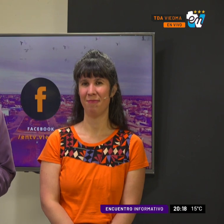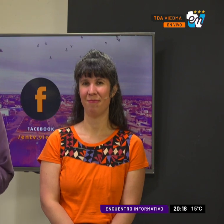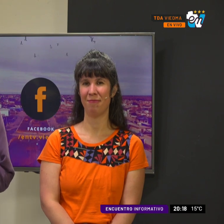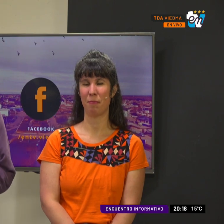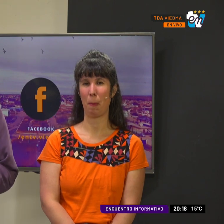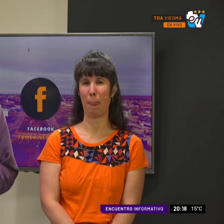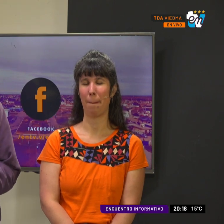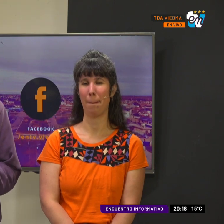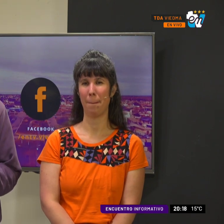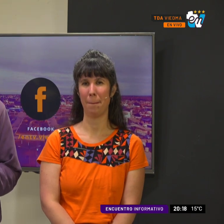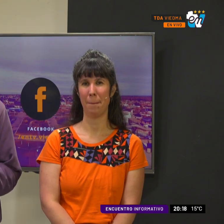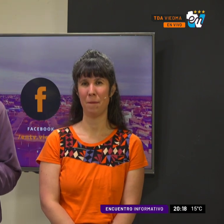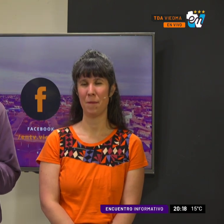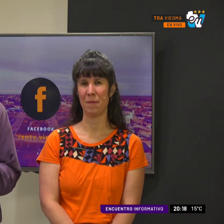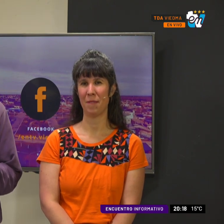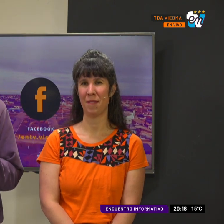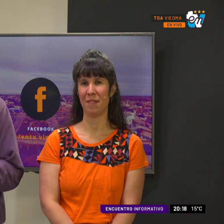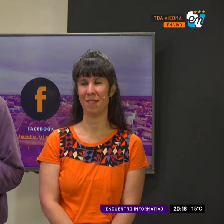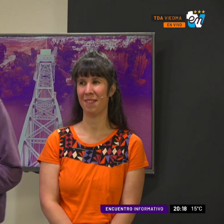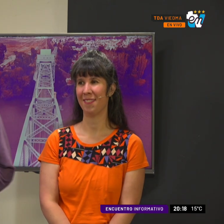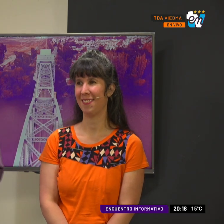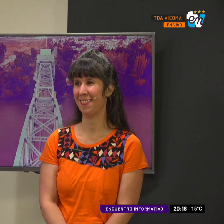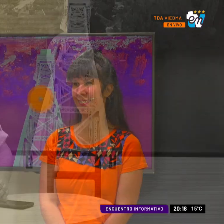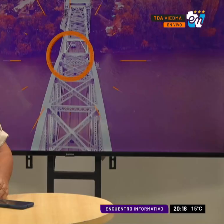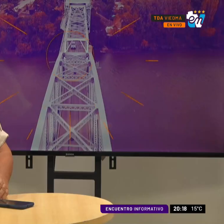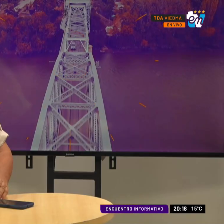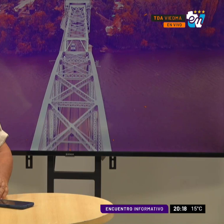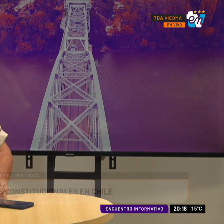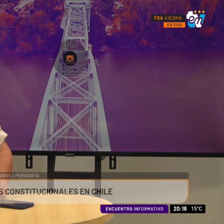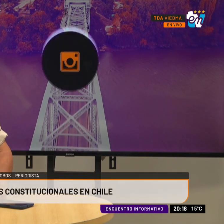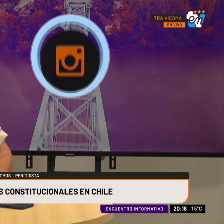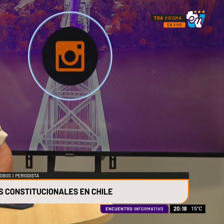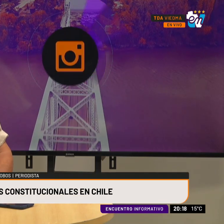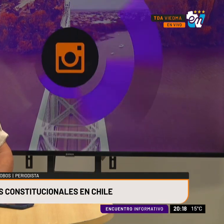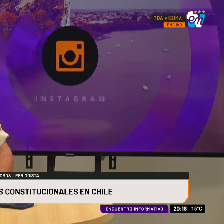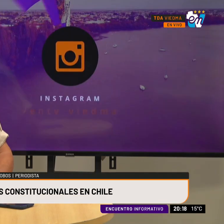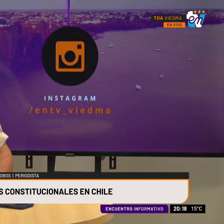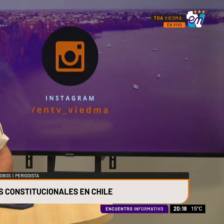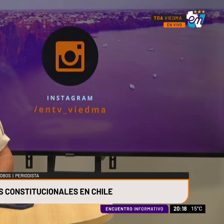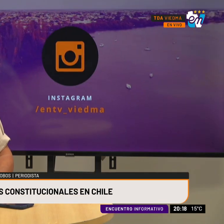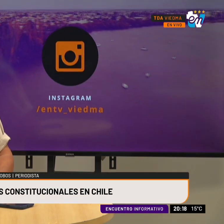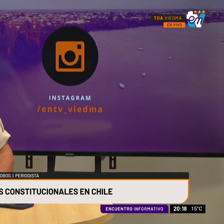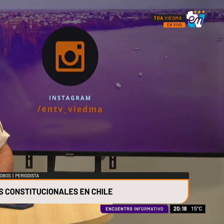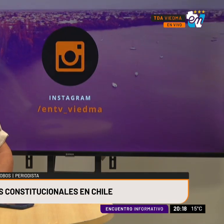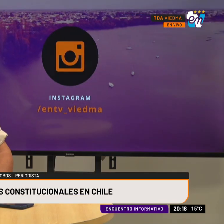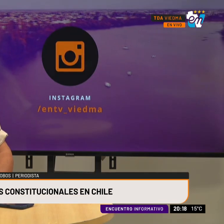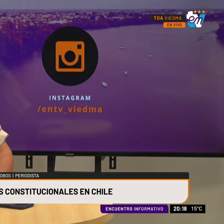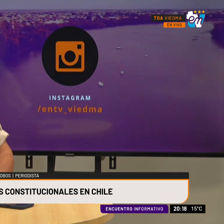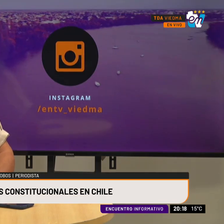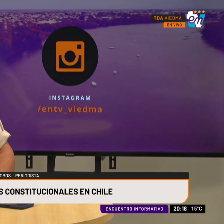constitucionales que se va a estar desarrollando en Chile el próximo domingo pato muy buenas noches cómo estás bienvenido bien